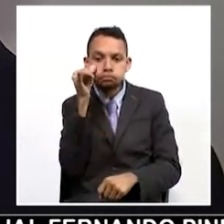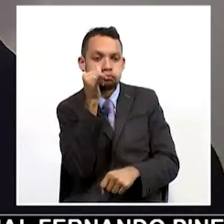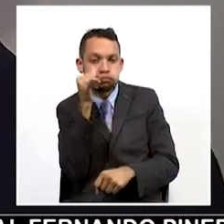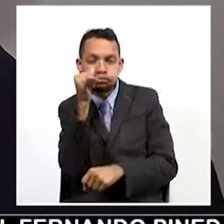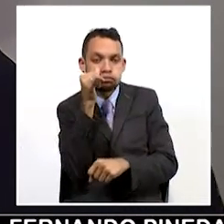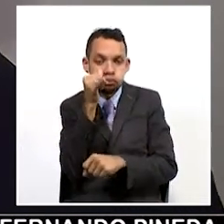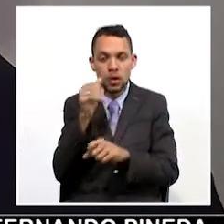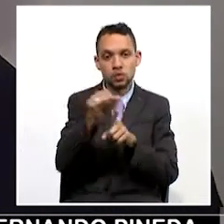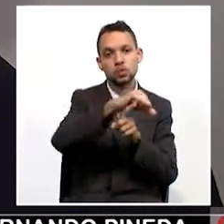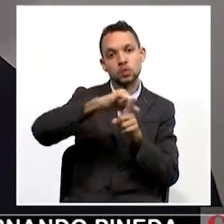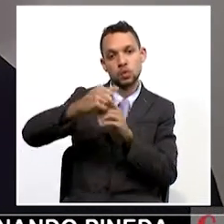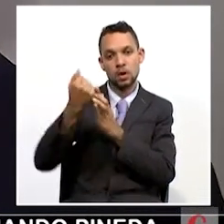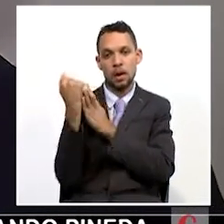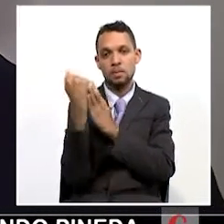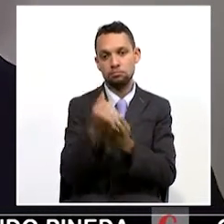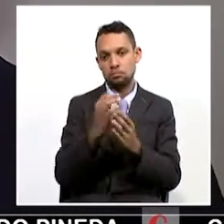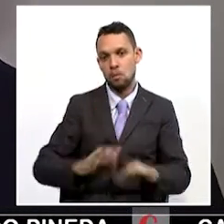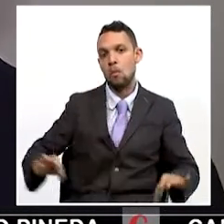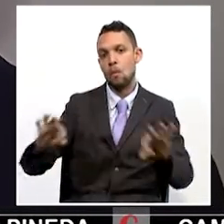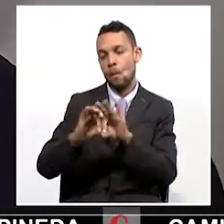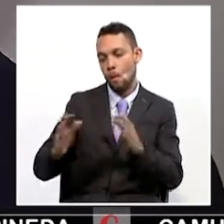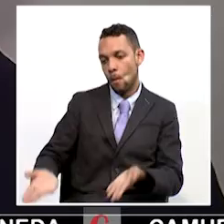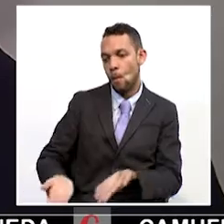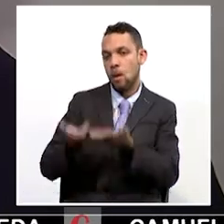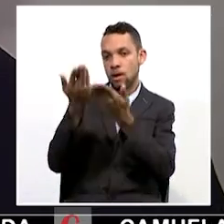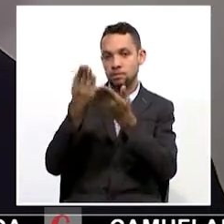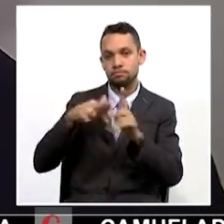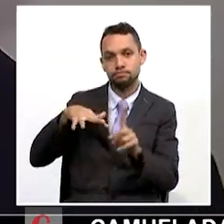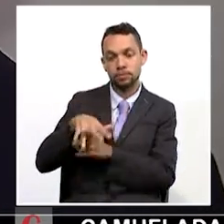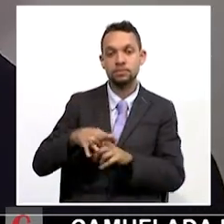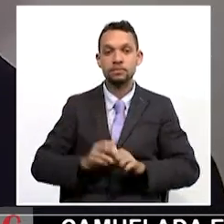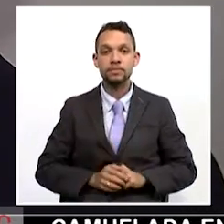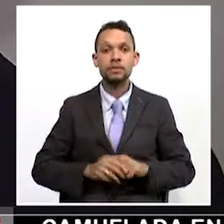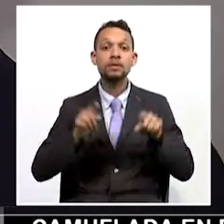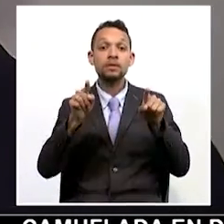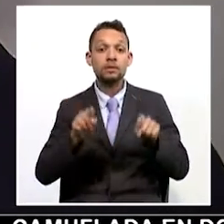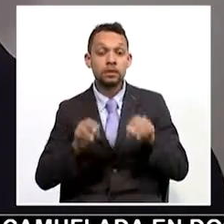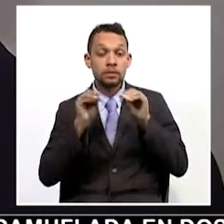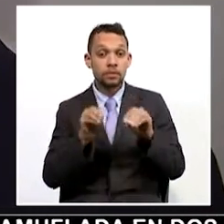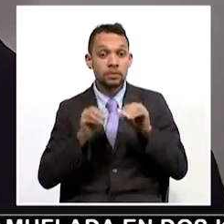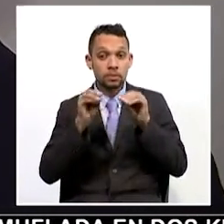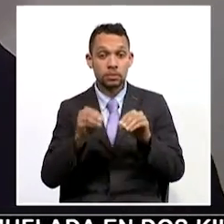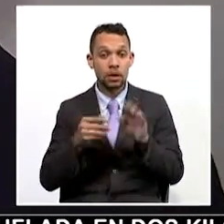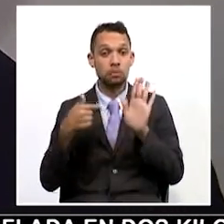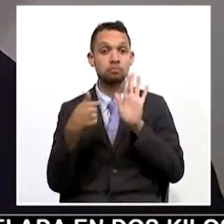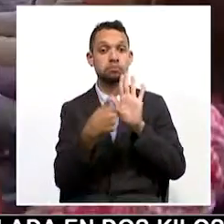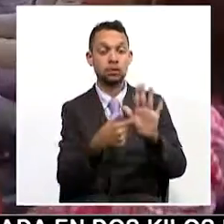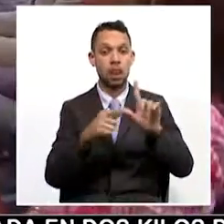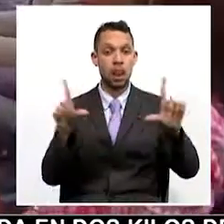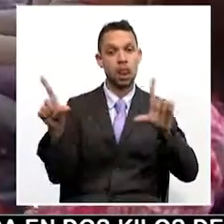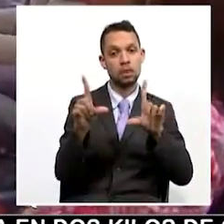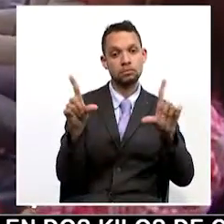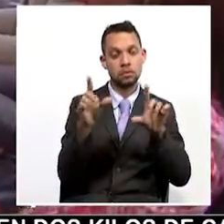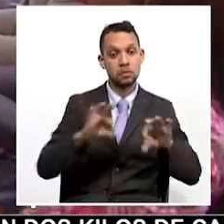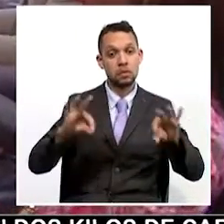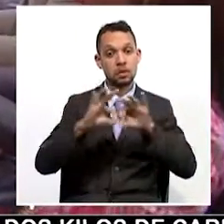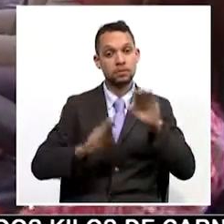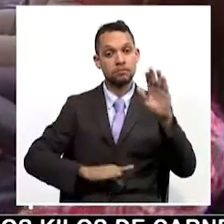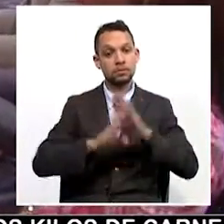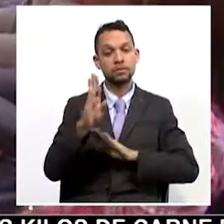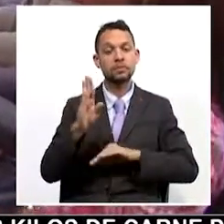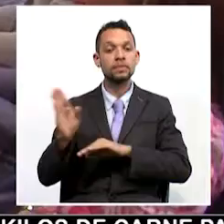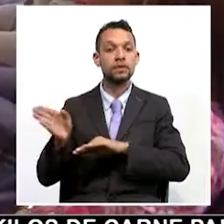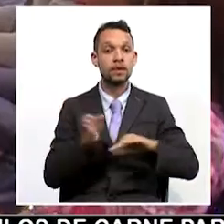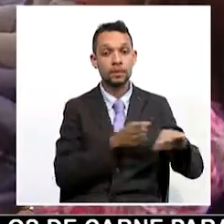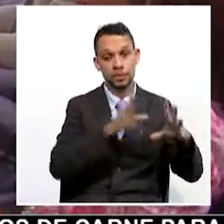social que tiene que dar una empresa de estos a las regiones, ¿sí? Y eso es visibilidad de la gestión pública. La puesta en marcha